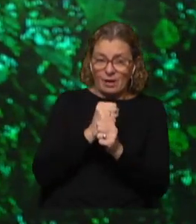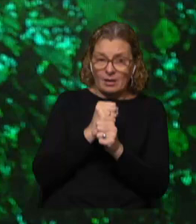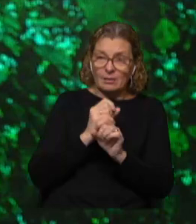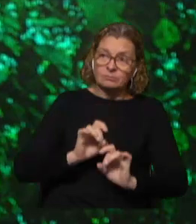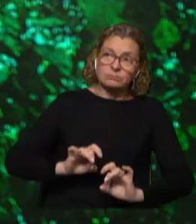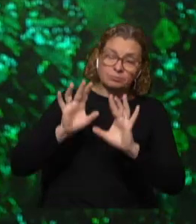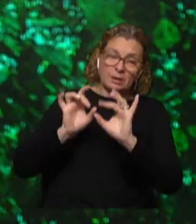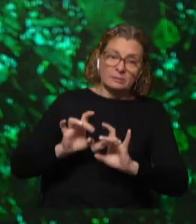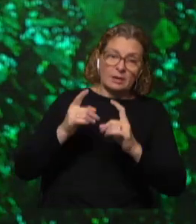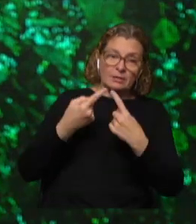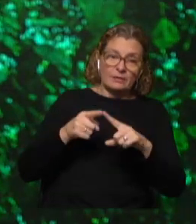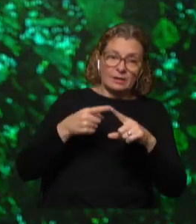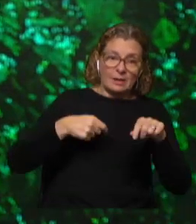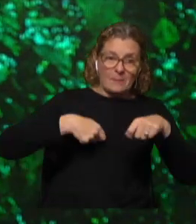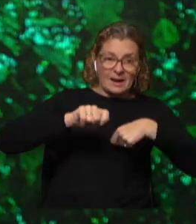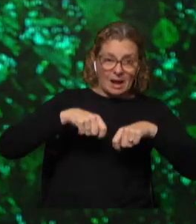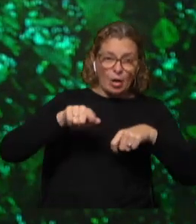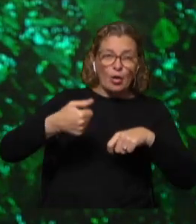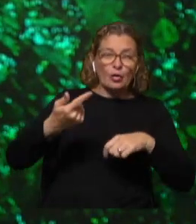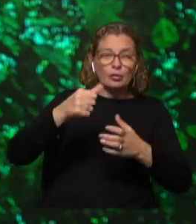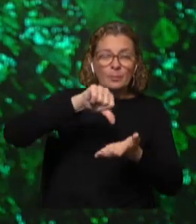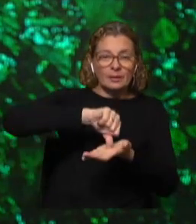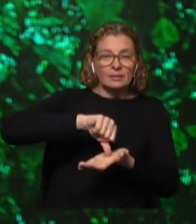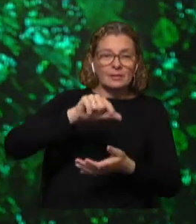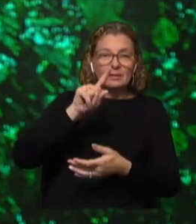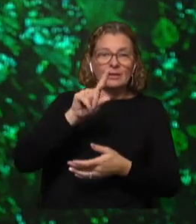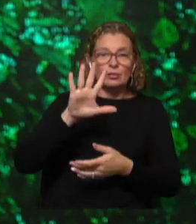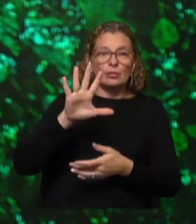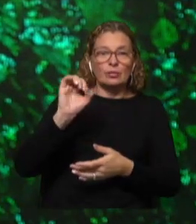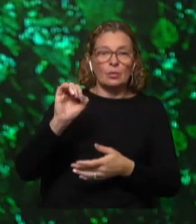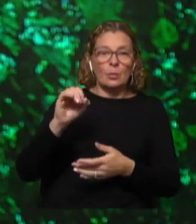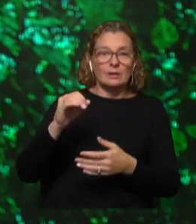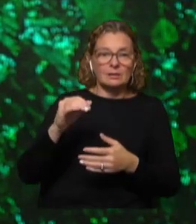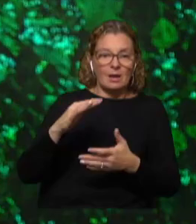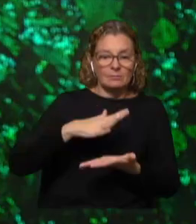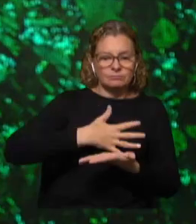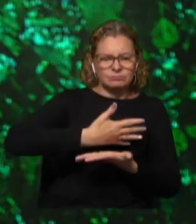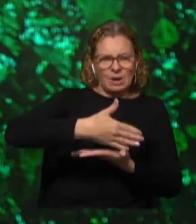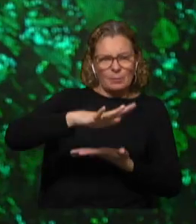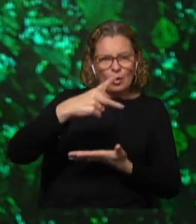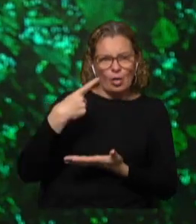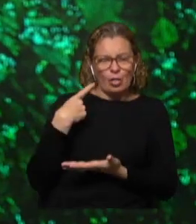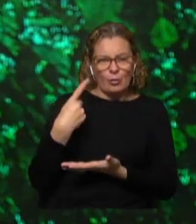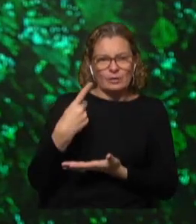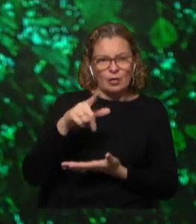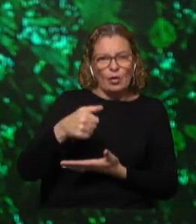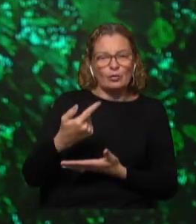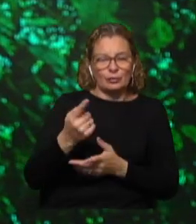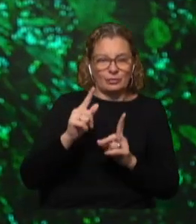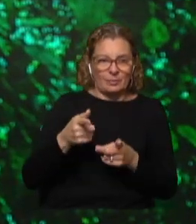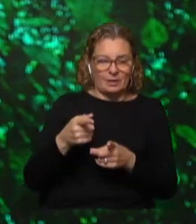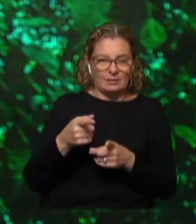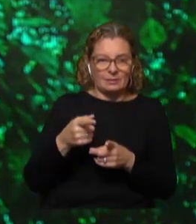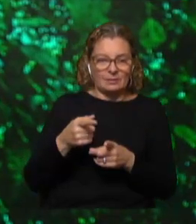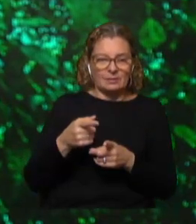exporta a diferentes mercados del exterior, tiene unas 150 hectáreas y los dueños además tienen otros negocios, ¿no?